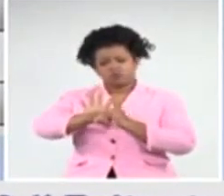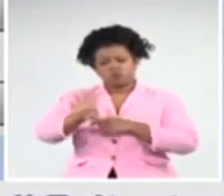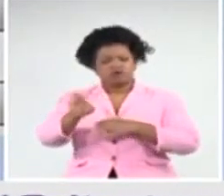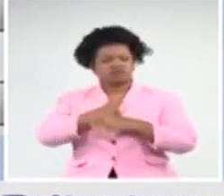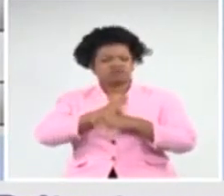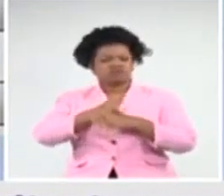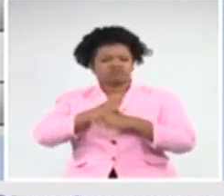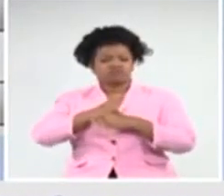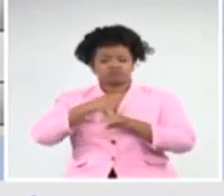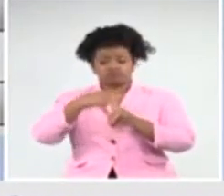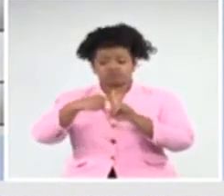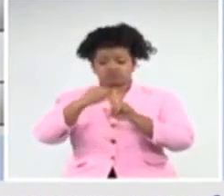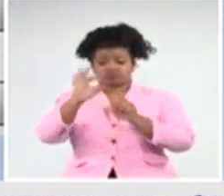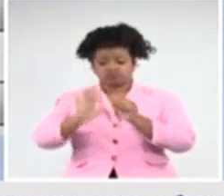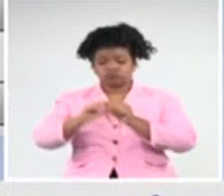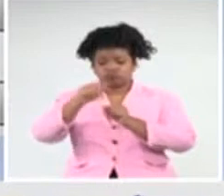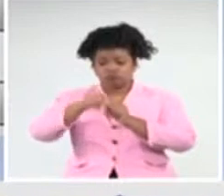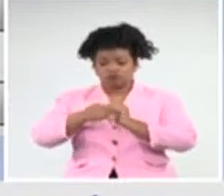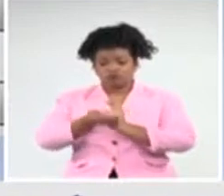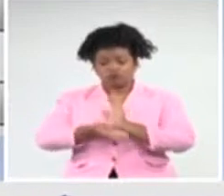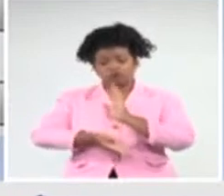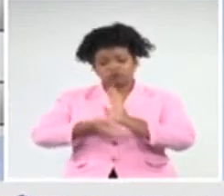hoy se incremente al